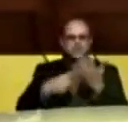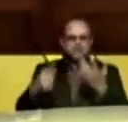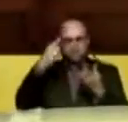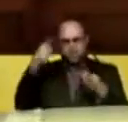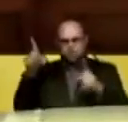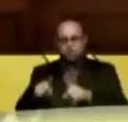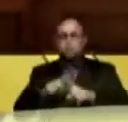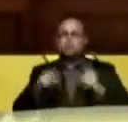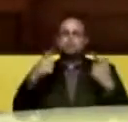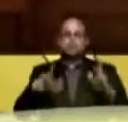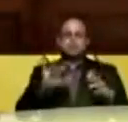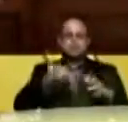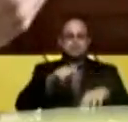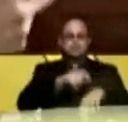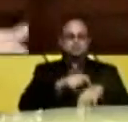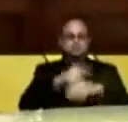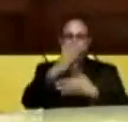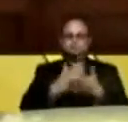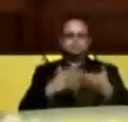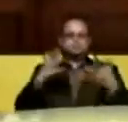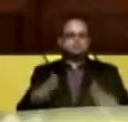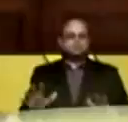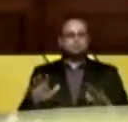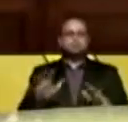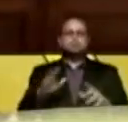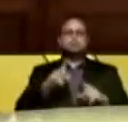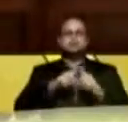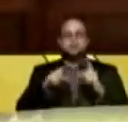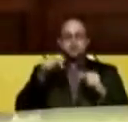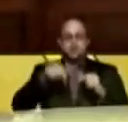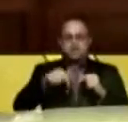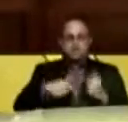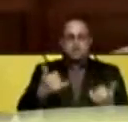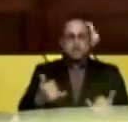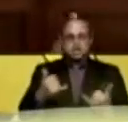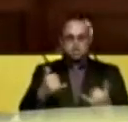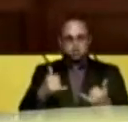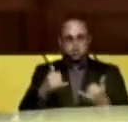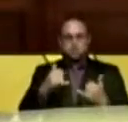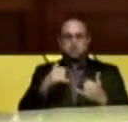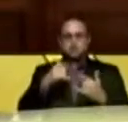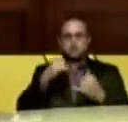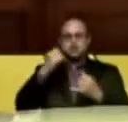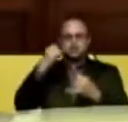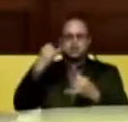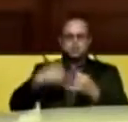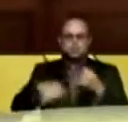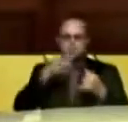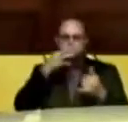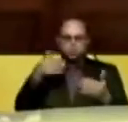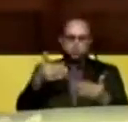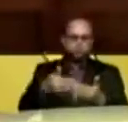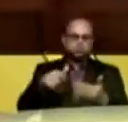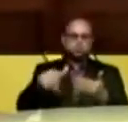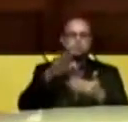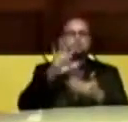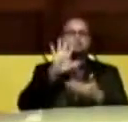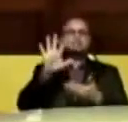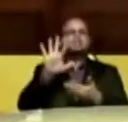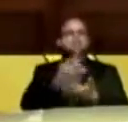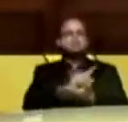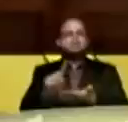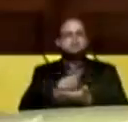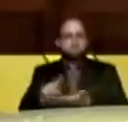pero ya se había acabado la sesión y dije bueno para la sesión que viene que es esta que termina dentro de cinco semanas es cuando sobre tener la legislación